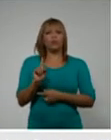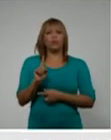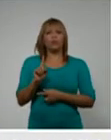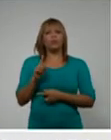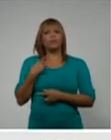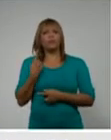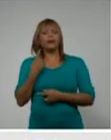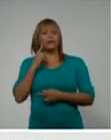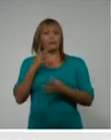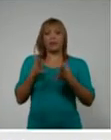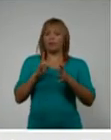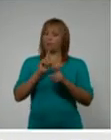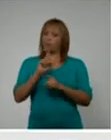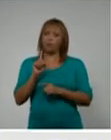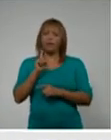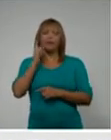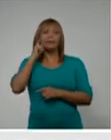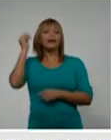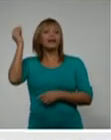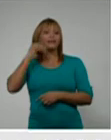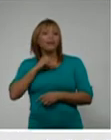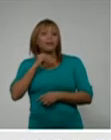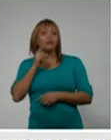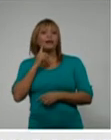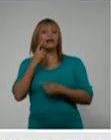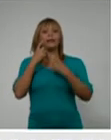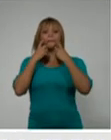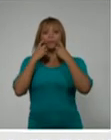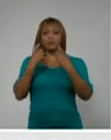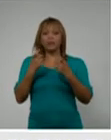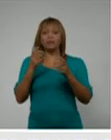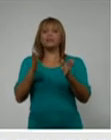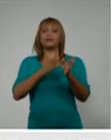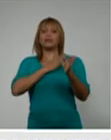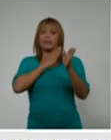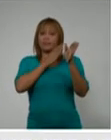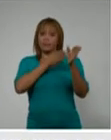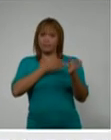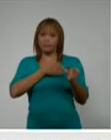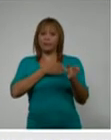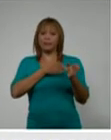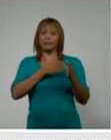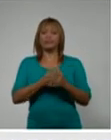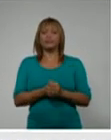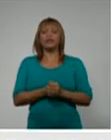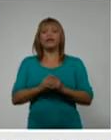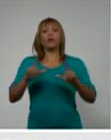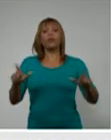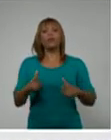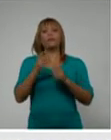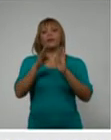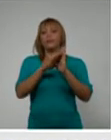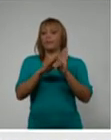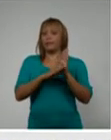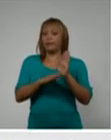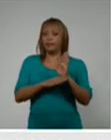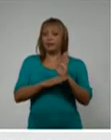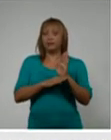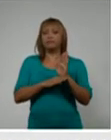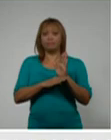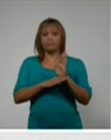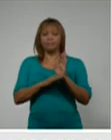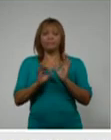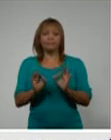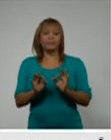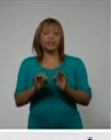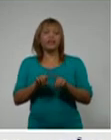para que todo el mundo se dé cuenta de la importancia de cumplir con las medidas que están establecidas. Aunque es